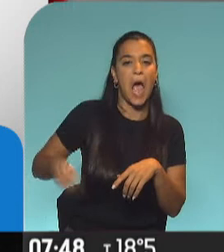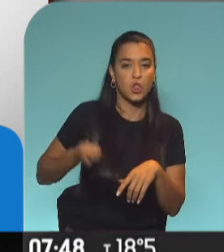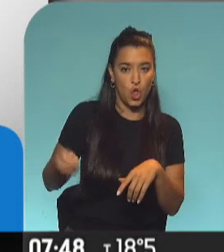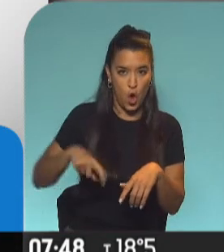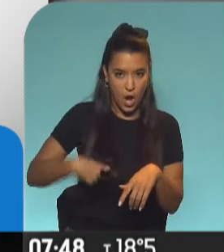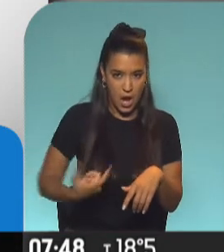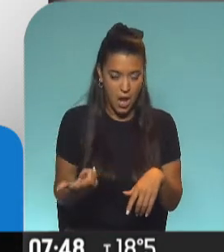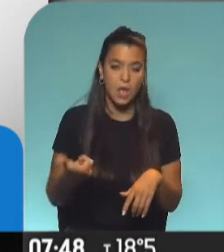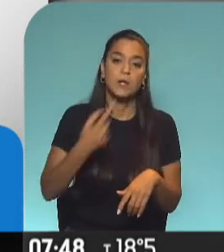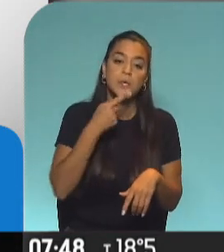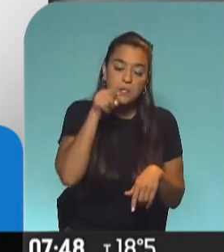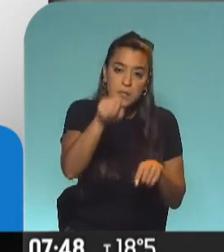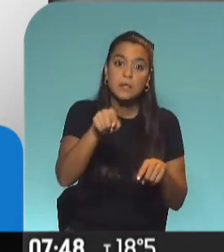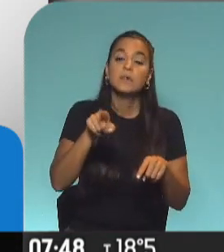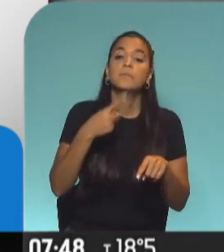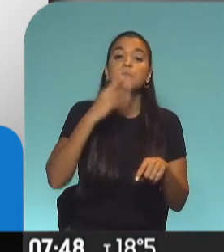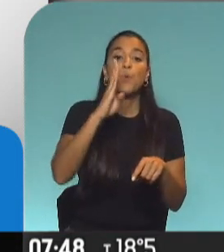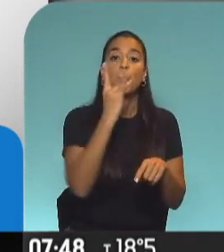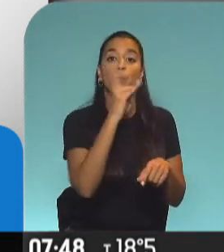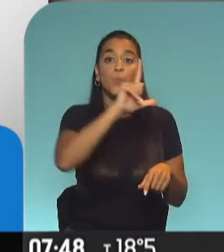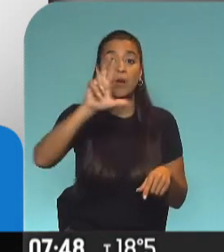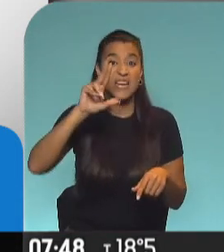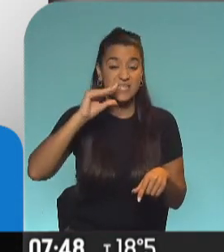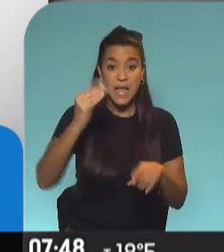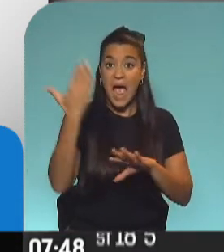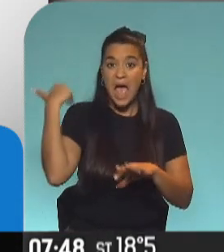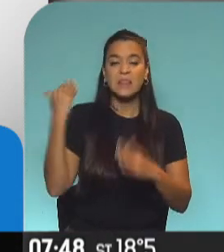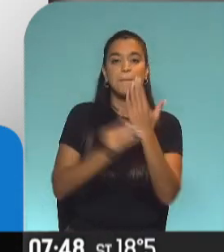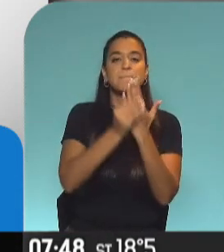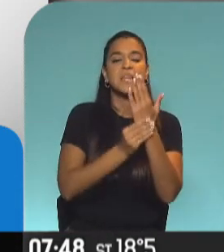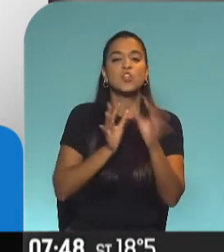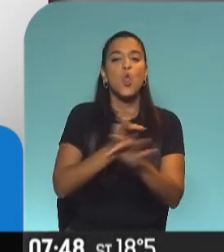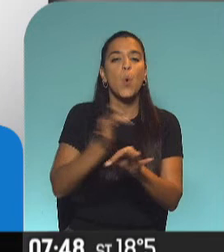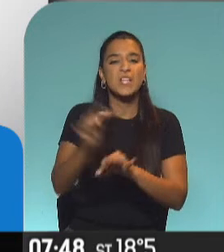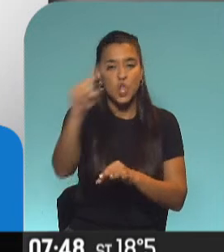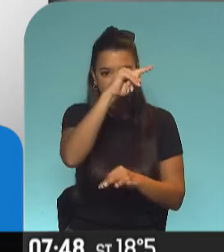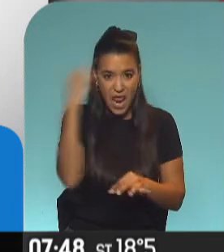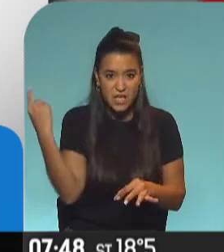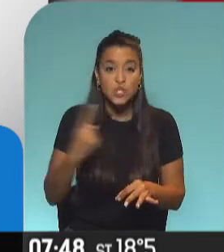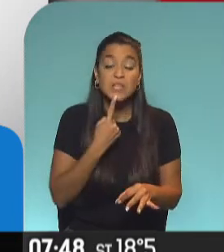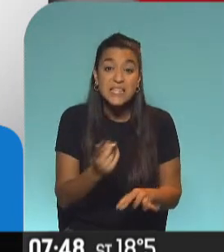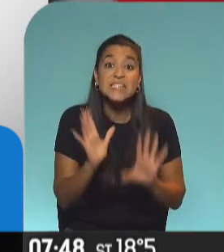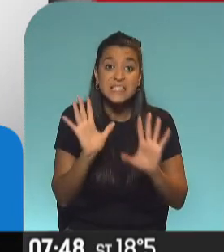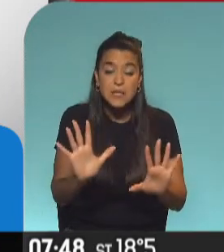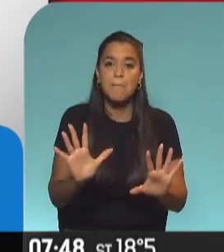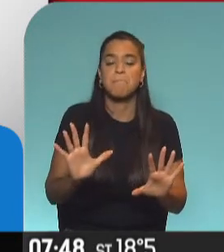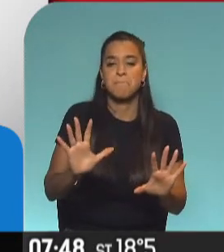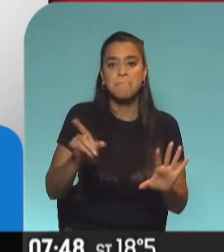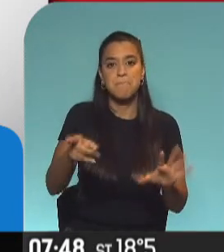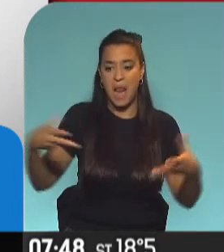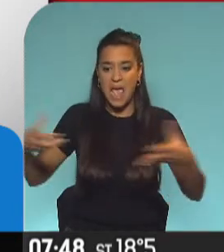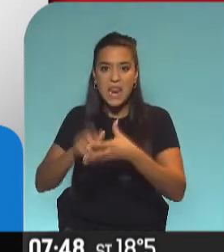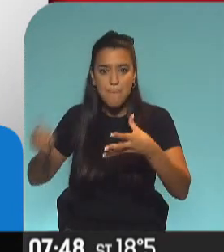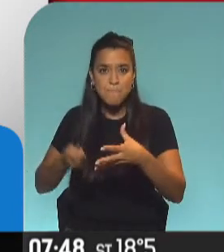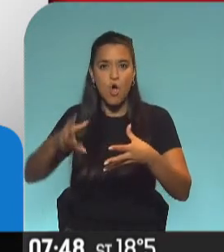en esta instancia Esteban Bullrich, quien fuera ministro de Educación de la Nación, que para evitar la resistencia de los